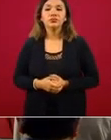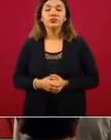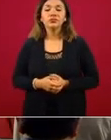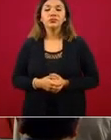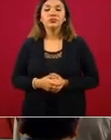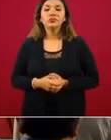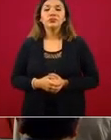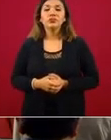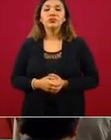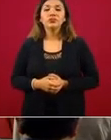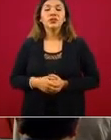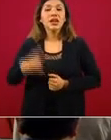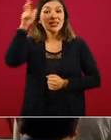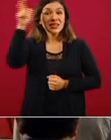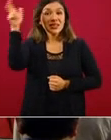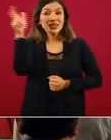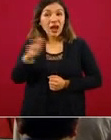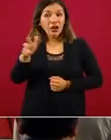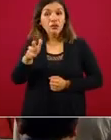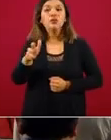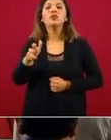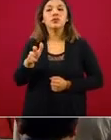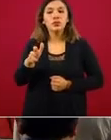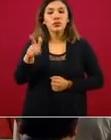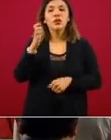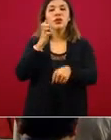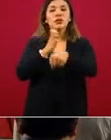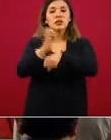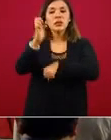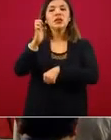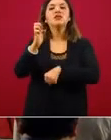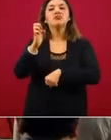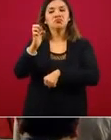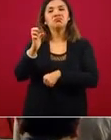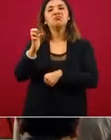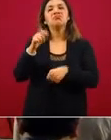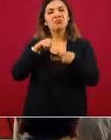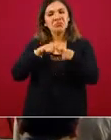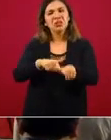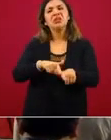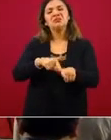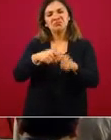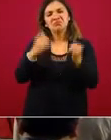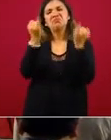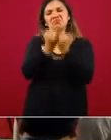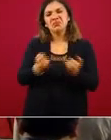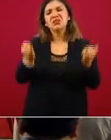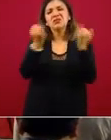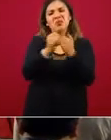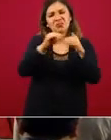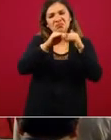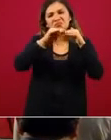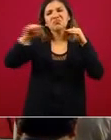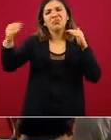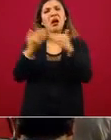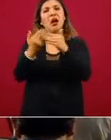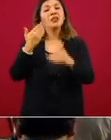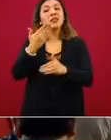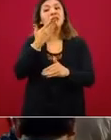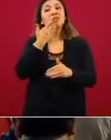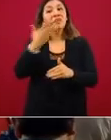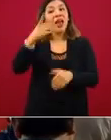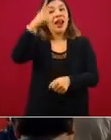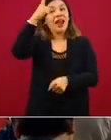El estado de Hidalgo se mantiene bastante plano en su movimiento después del éxito que se